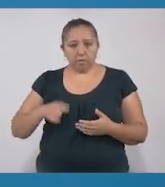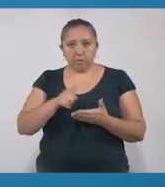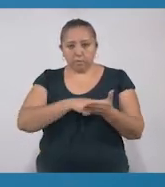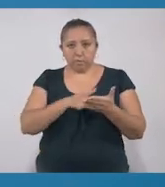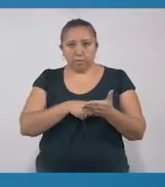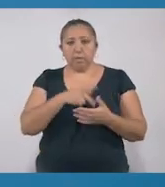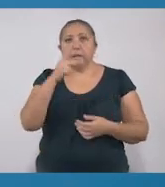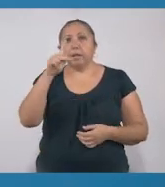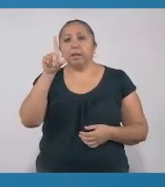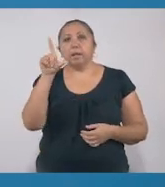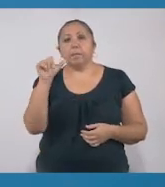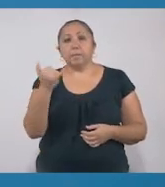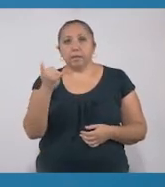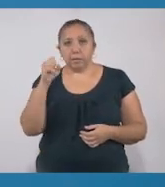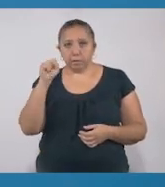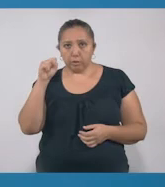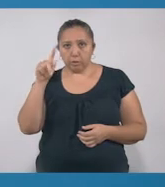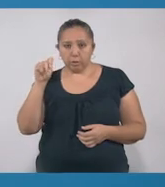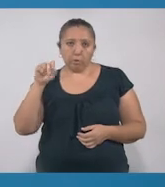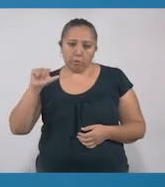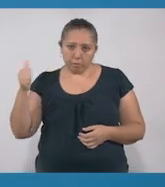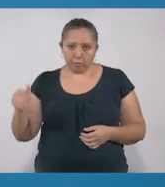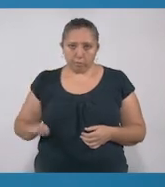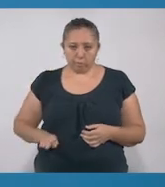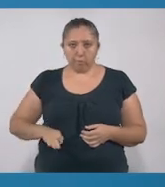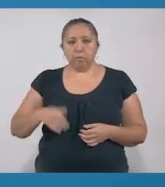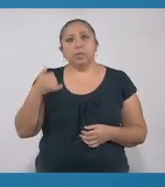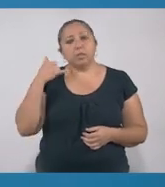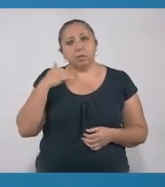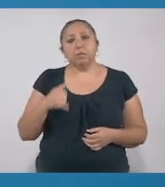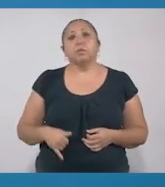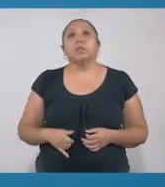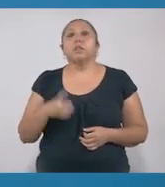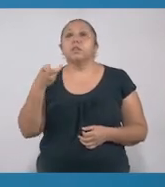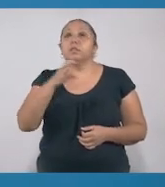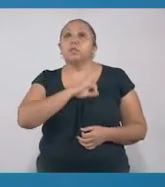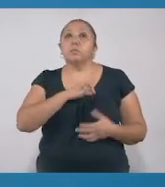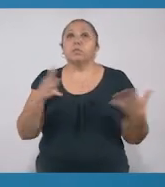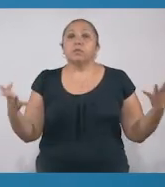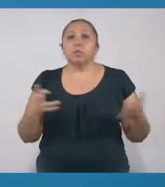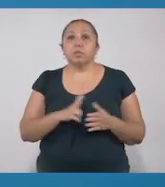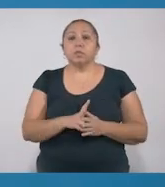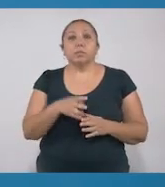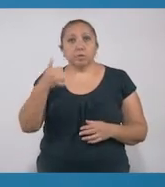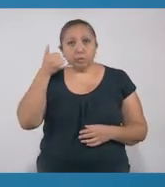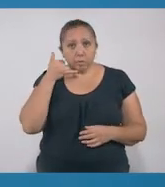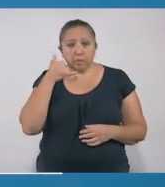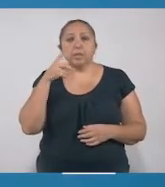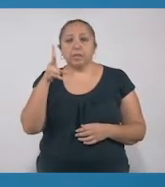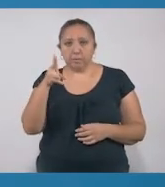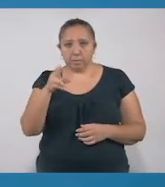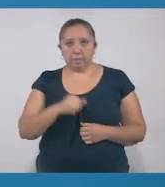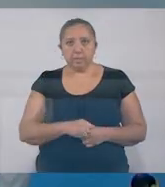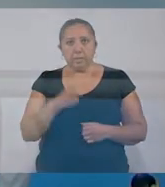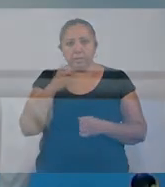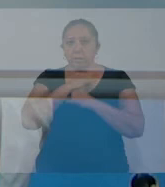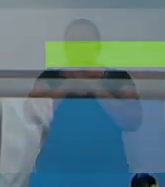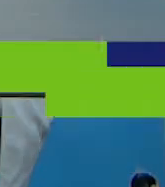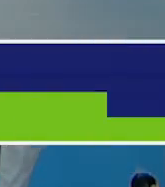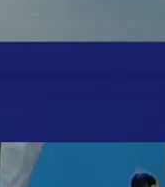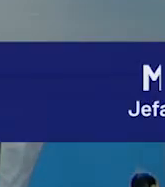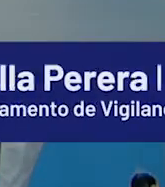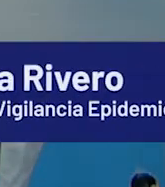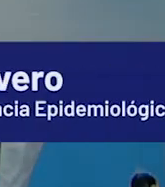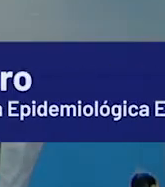Play Store para dispositivos con sistema operativo Android. Por medio de esta aplicación se puede hacer una videollamada con un doctor. Es el informe por hoy,